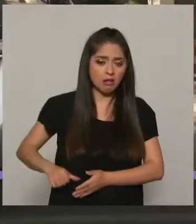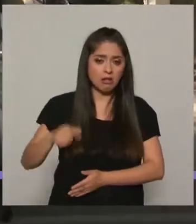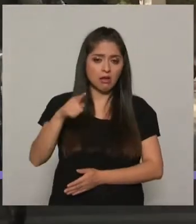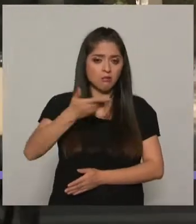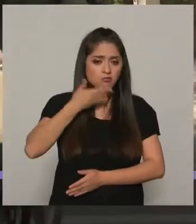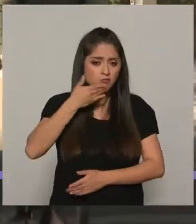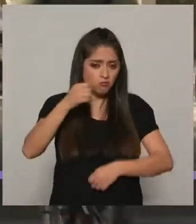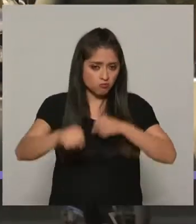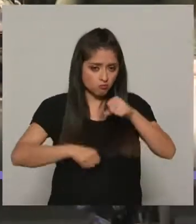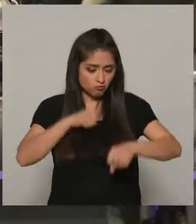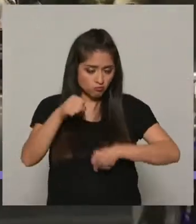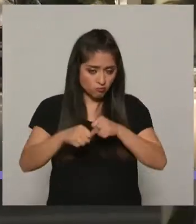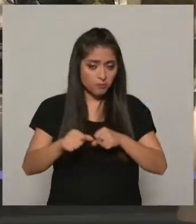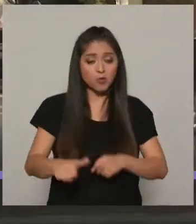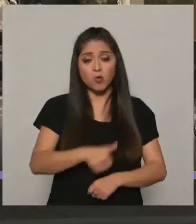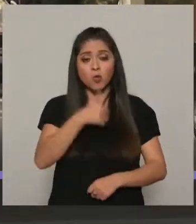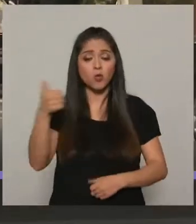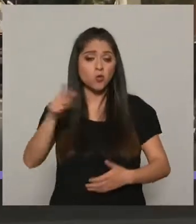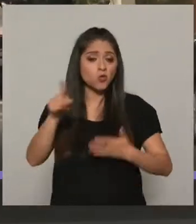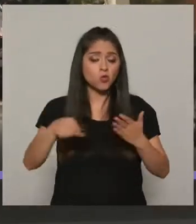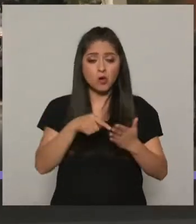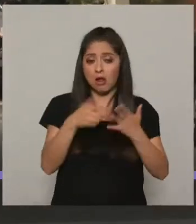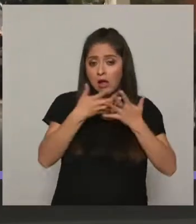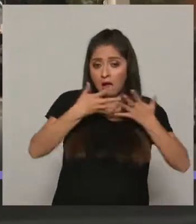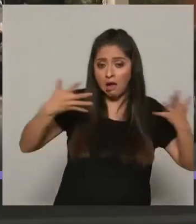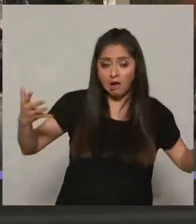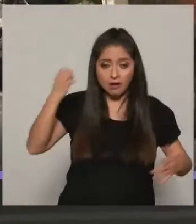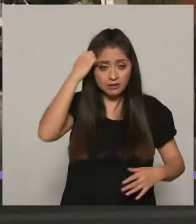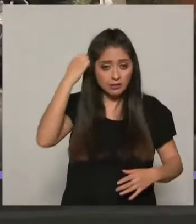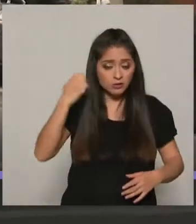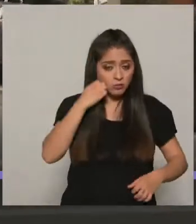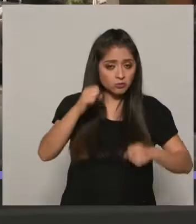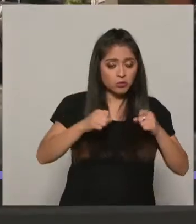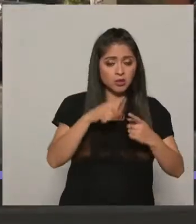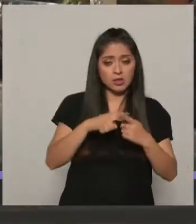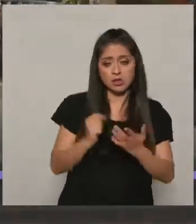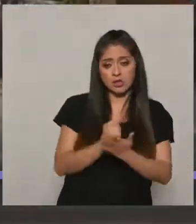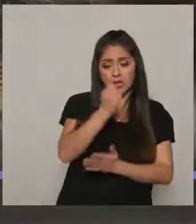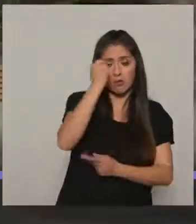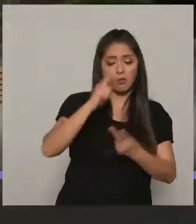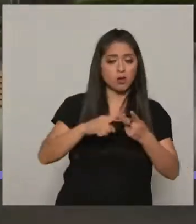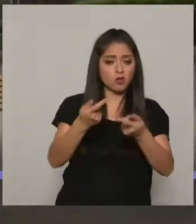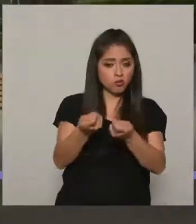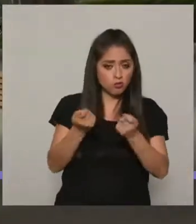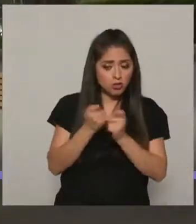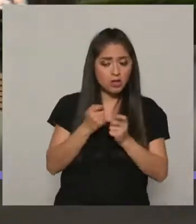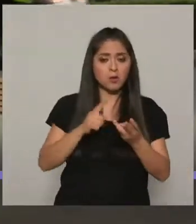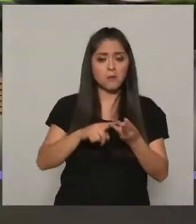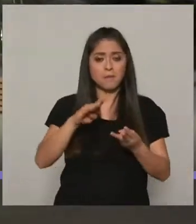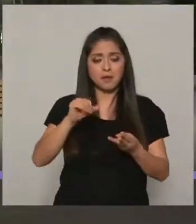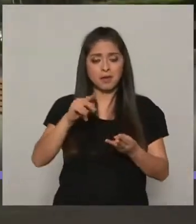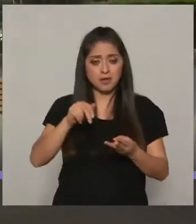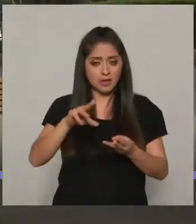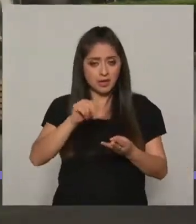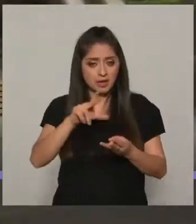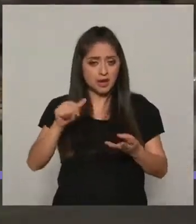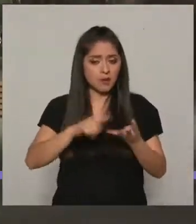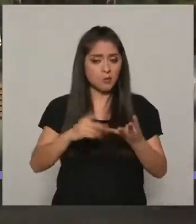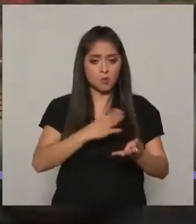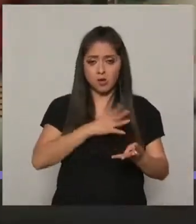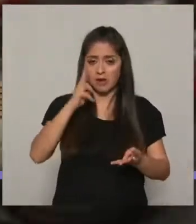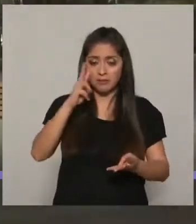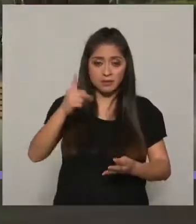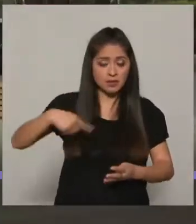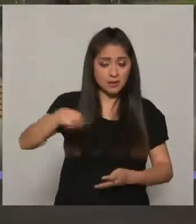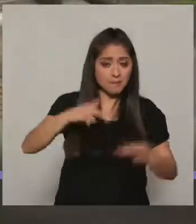ciclistas, y construyendo biciestacionamientos masivos en Tláhuac, en El Rosario, Martín Carrera y Buenavista, para que la gente pueda combinar de